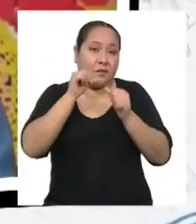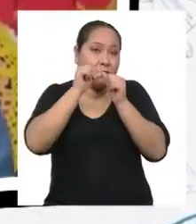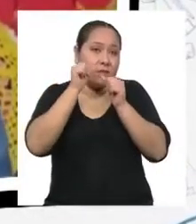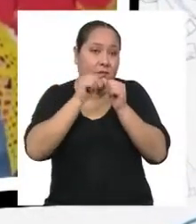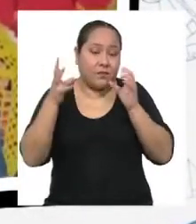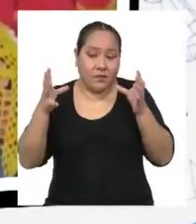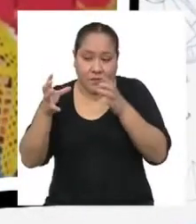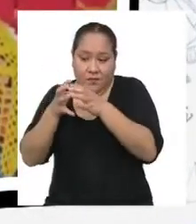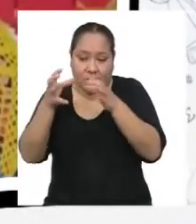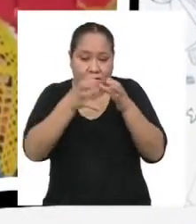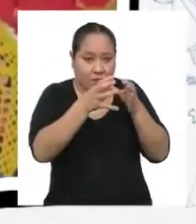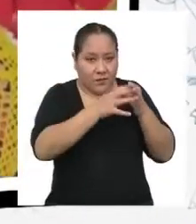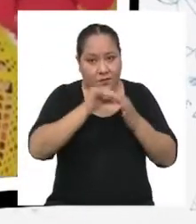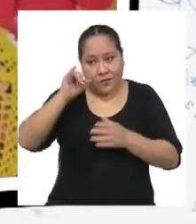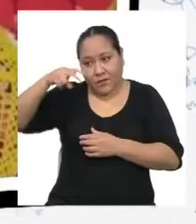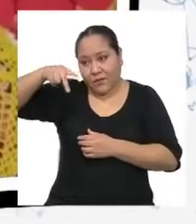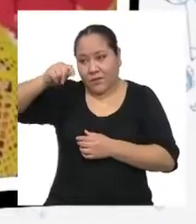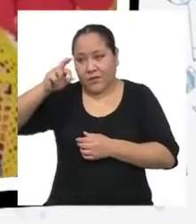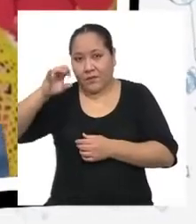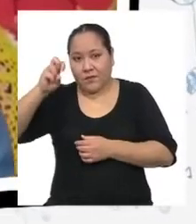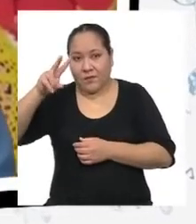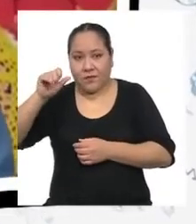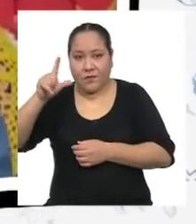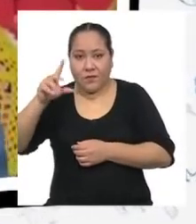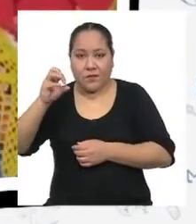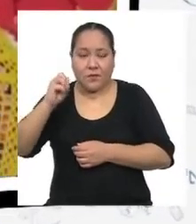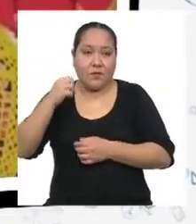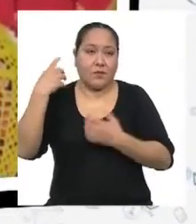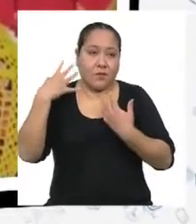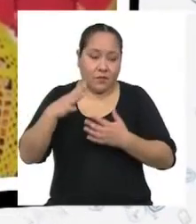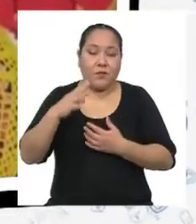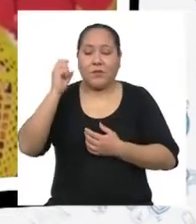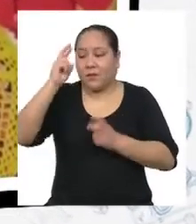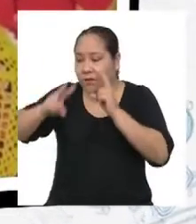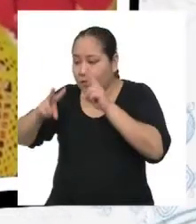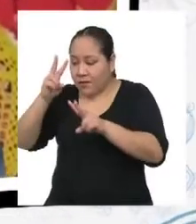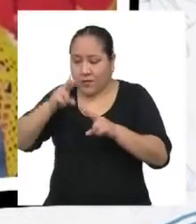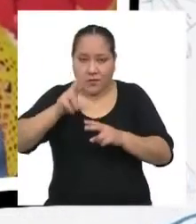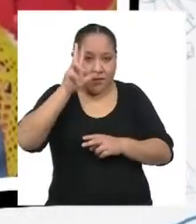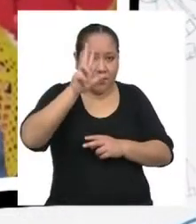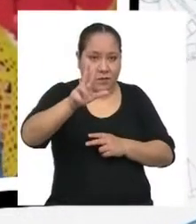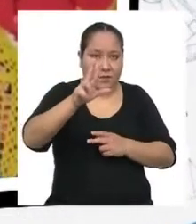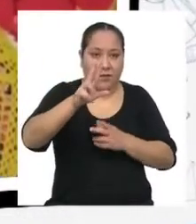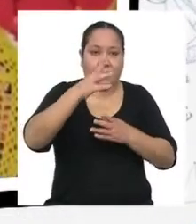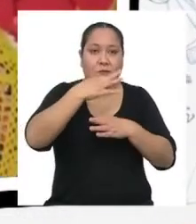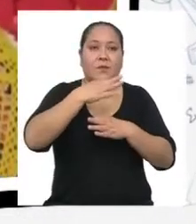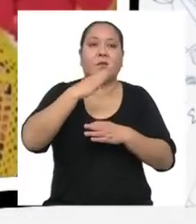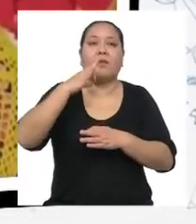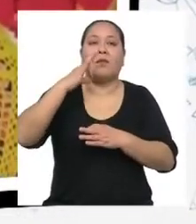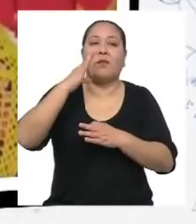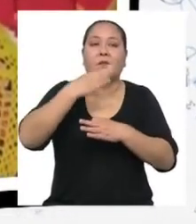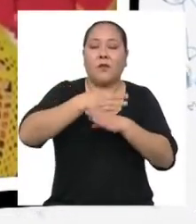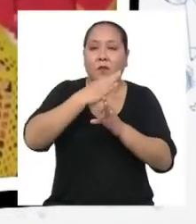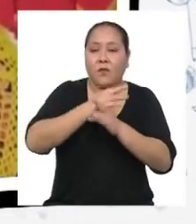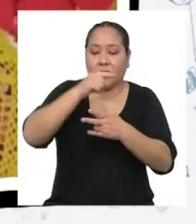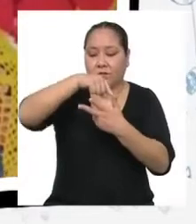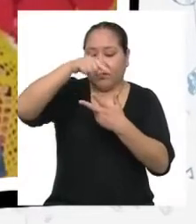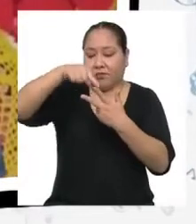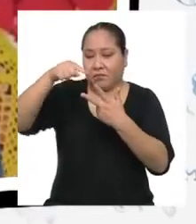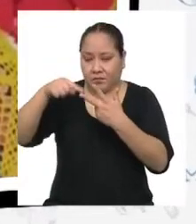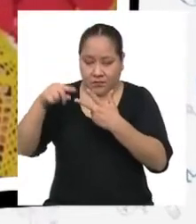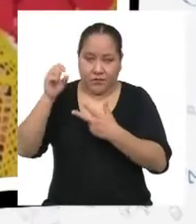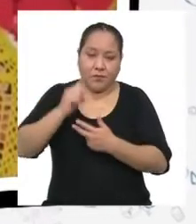en intervalos y puedo calcular las tres medidas de tendencia central. Mi duda